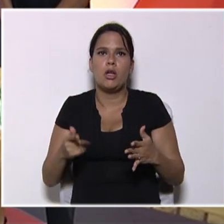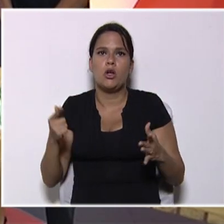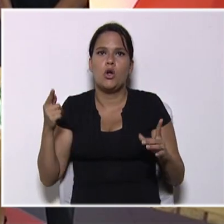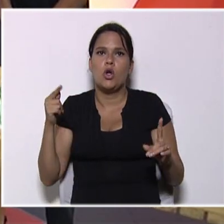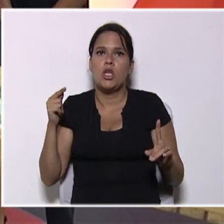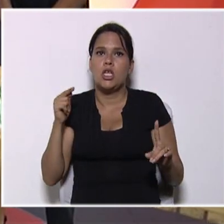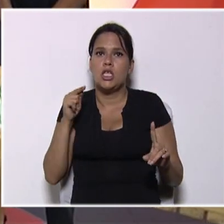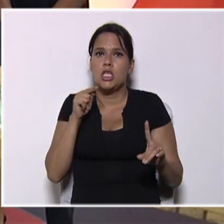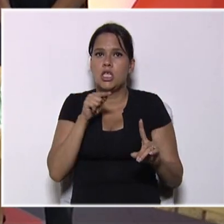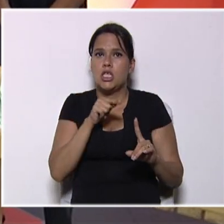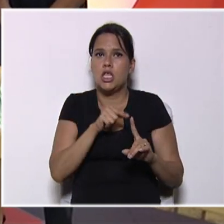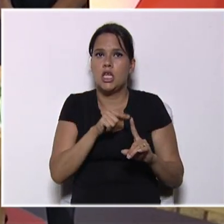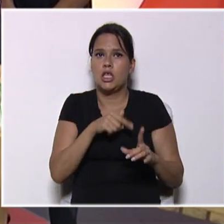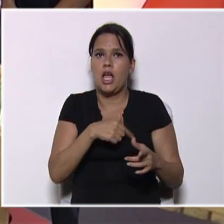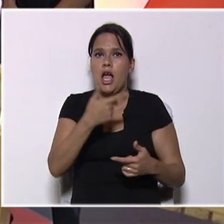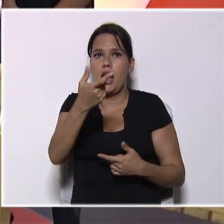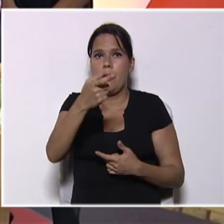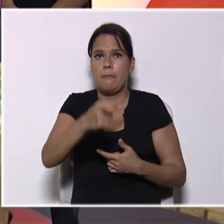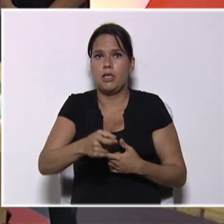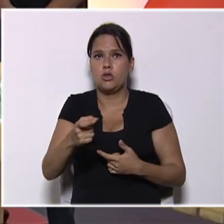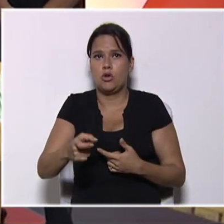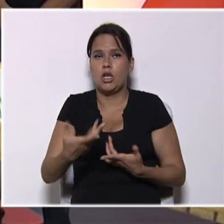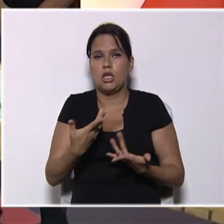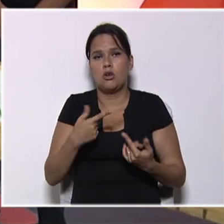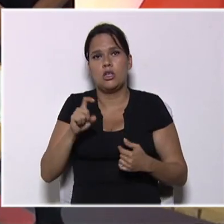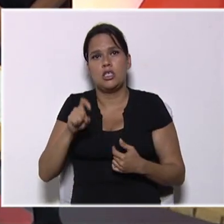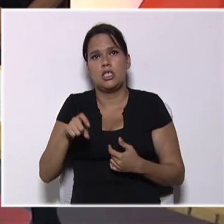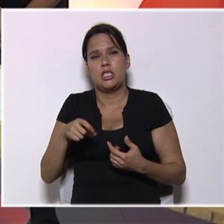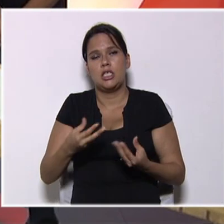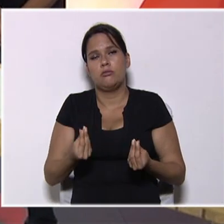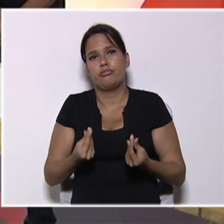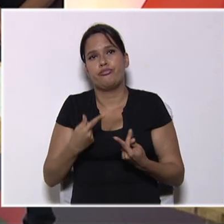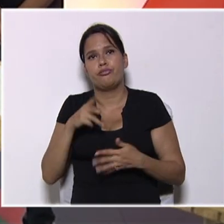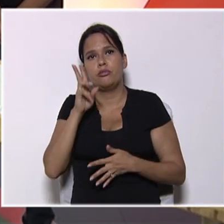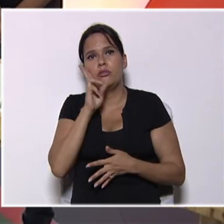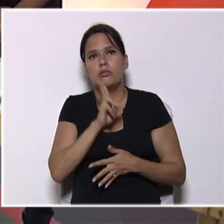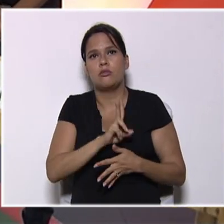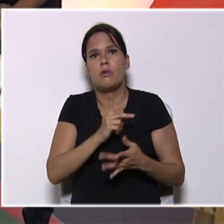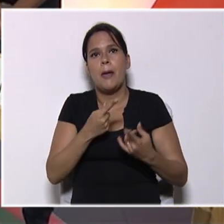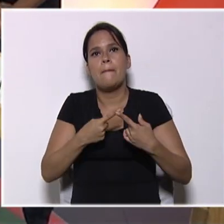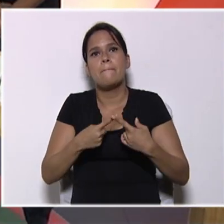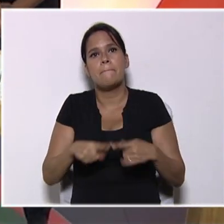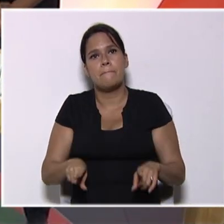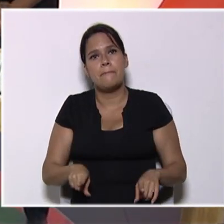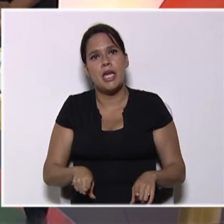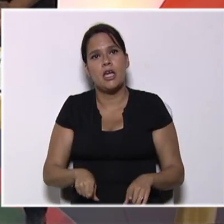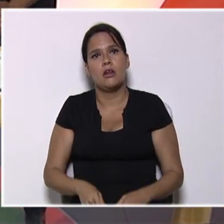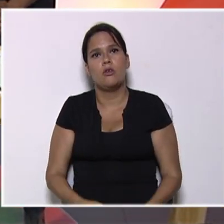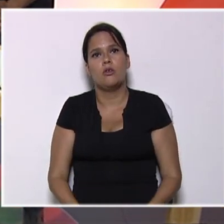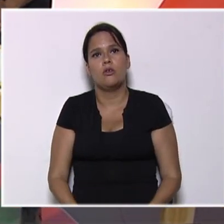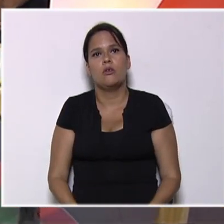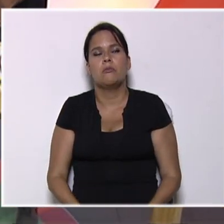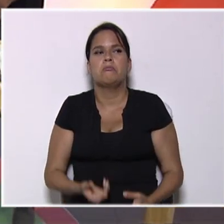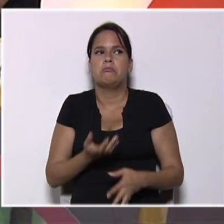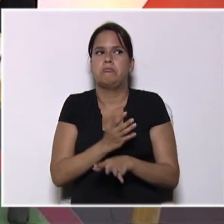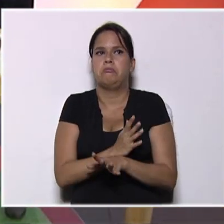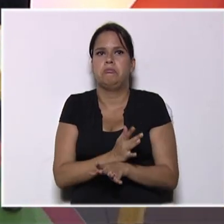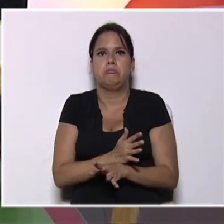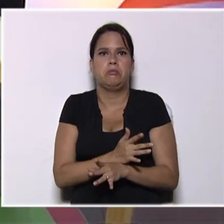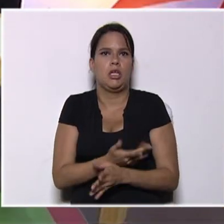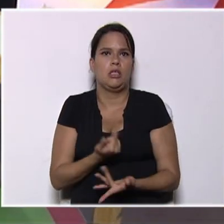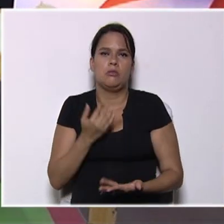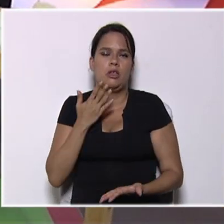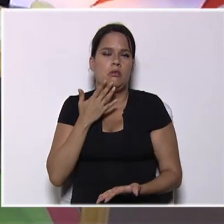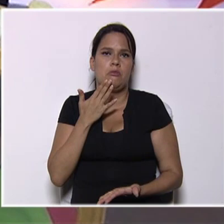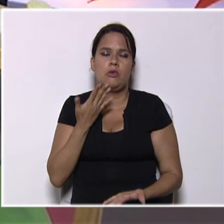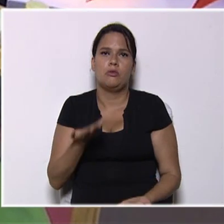directa al consumidor, que no necesite tanta limpieza, pero para juguetes, por